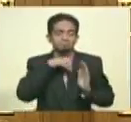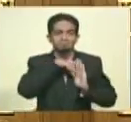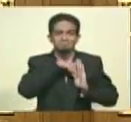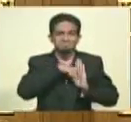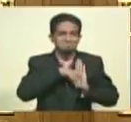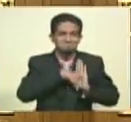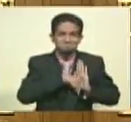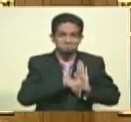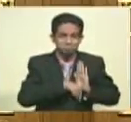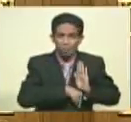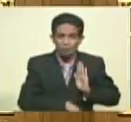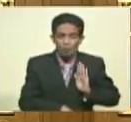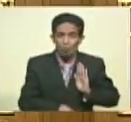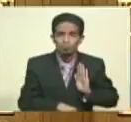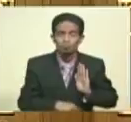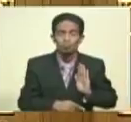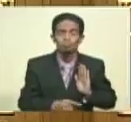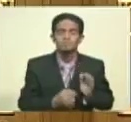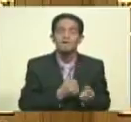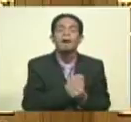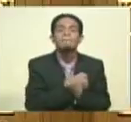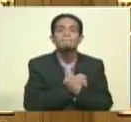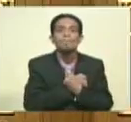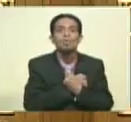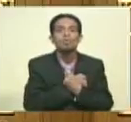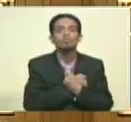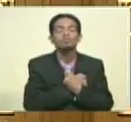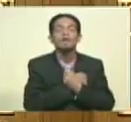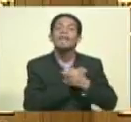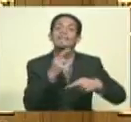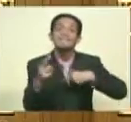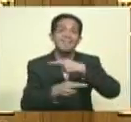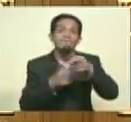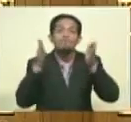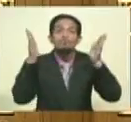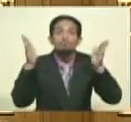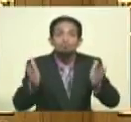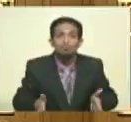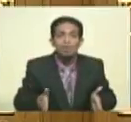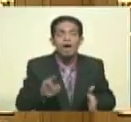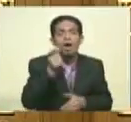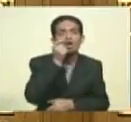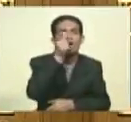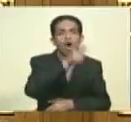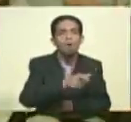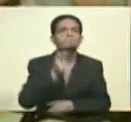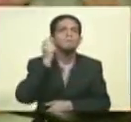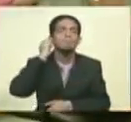amor. Los revolucionarios, las revolucionarias, los patriotas, las patriotas,